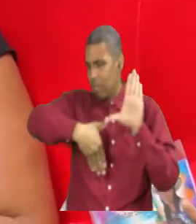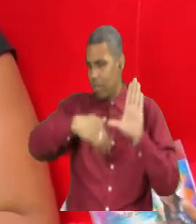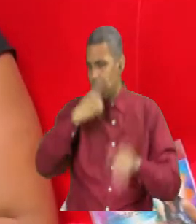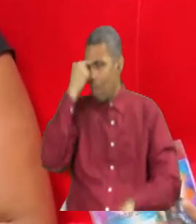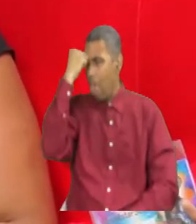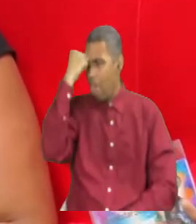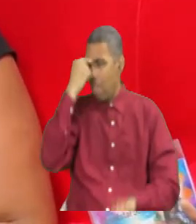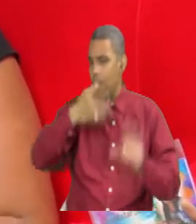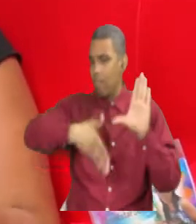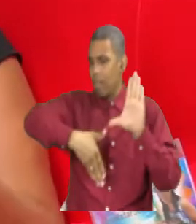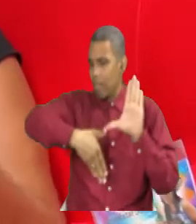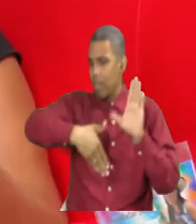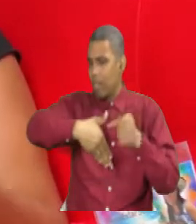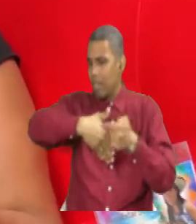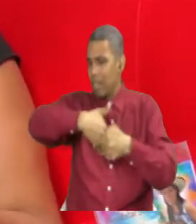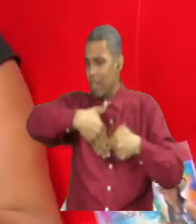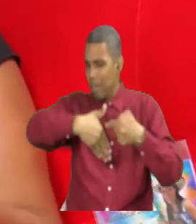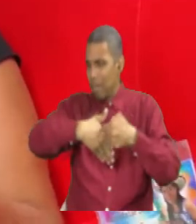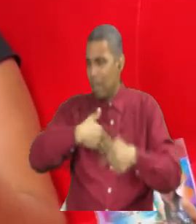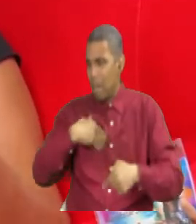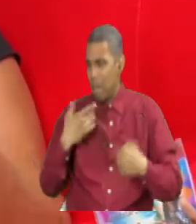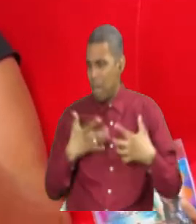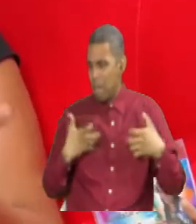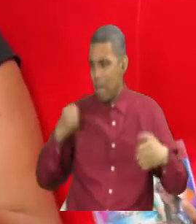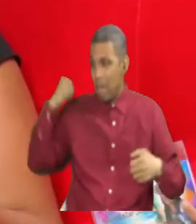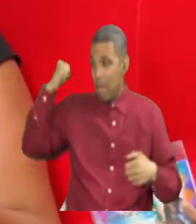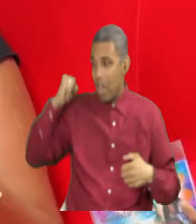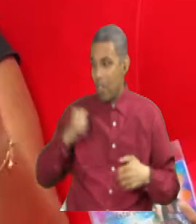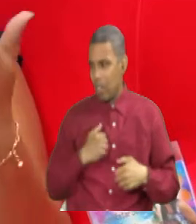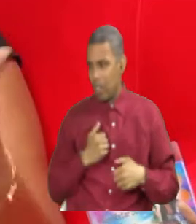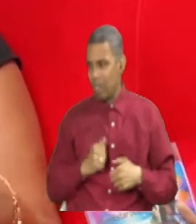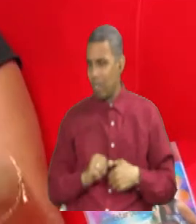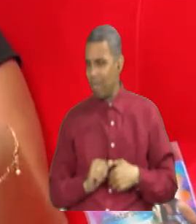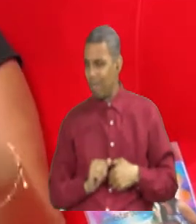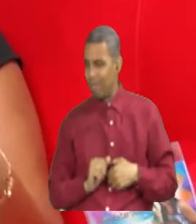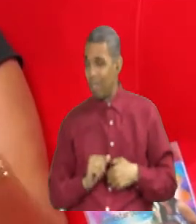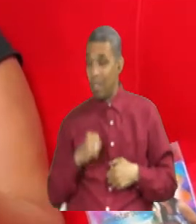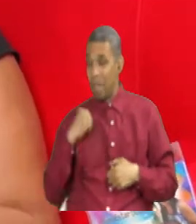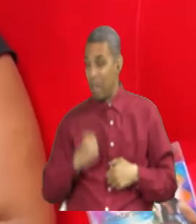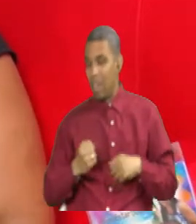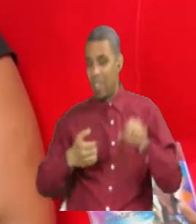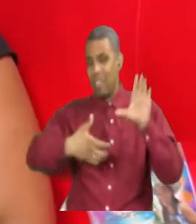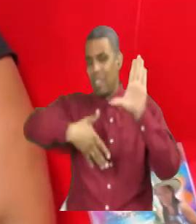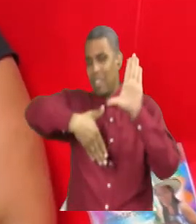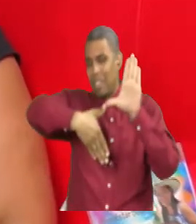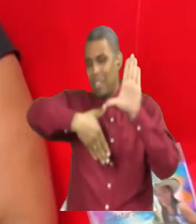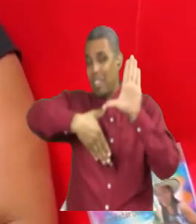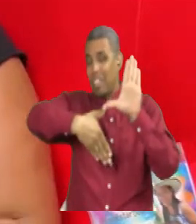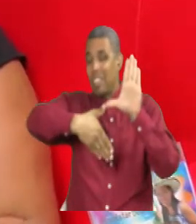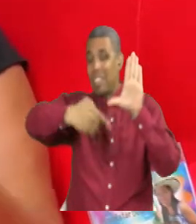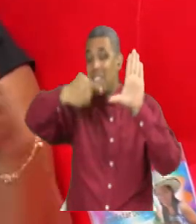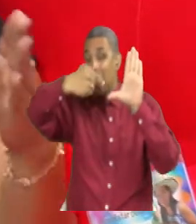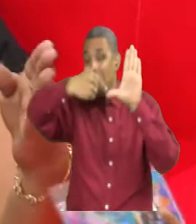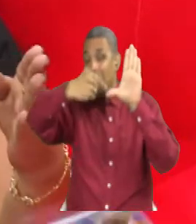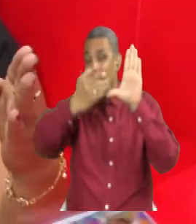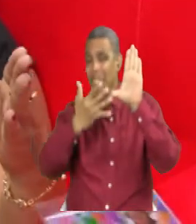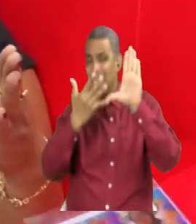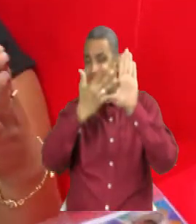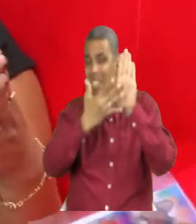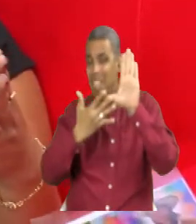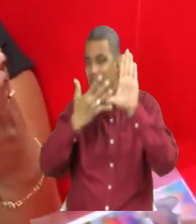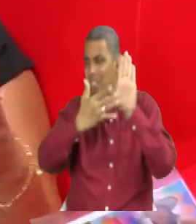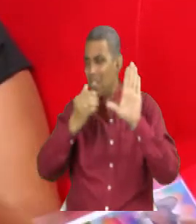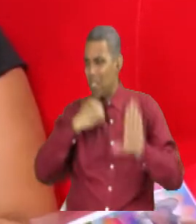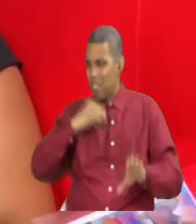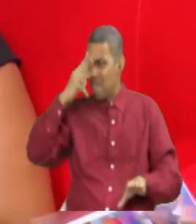efectivamente lo que es México, lo que es El Salvador, lo que es Ecuador, han tenido mucha, muy buena aceptación. Especialmente este tema,